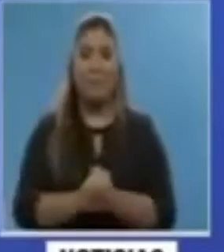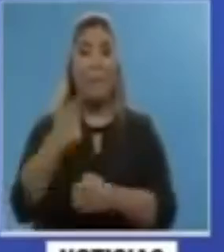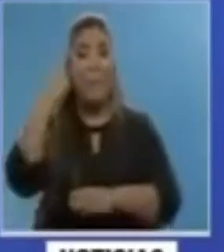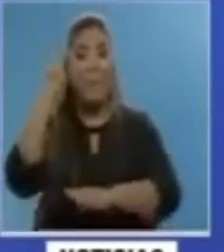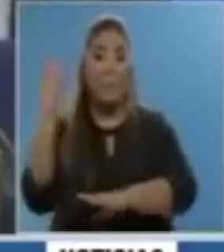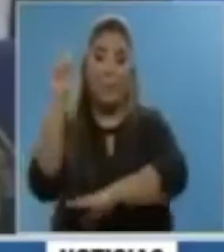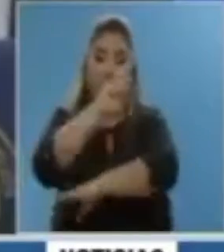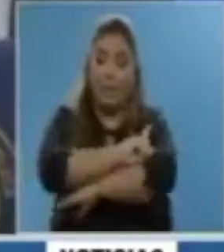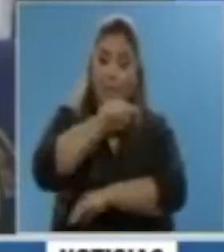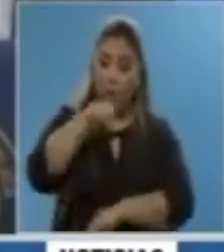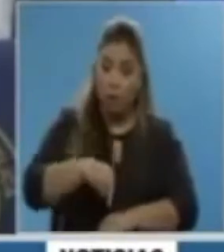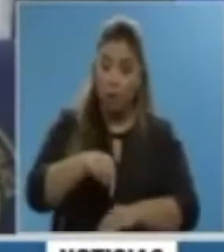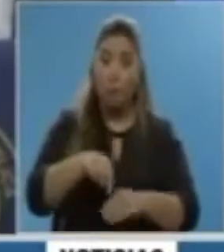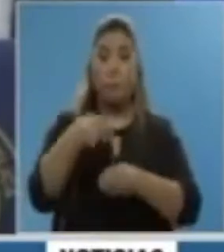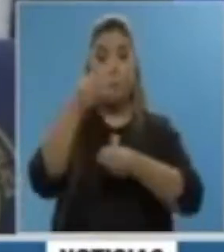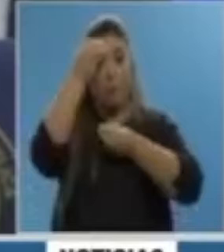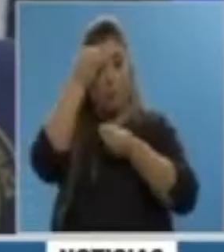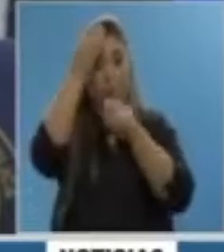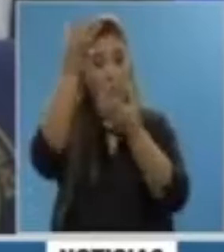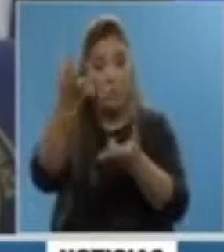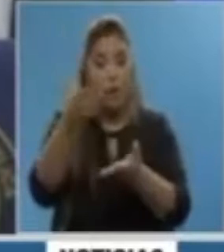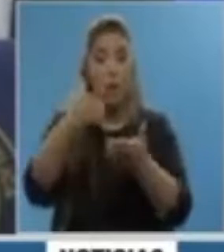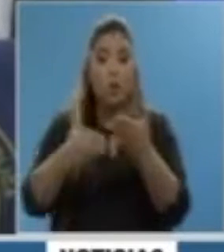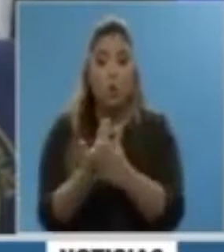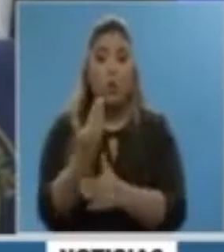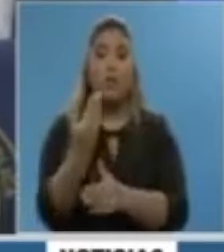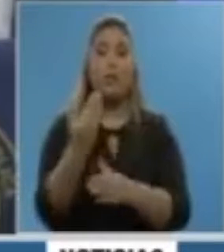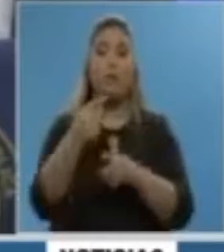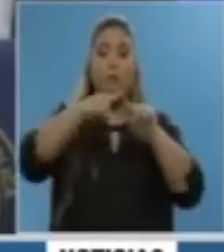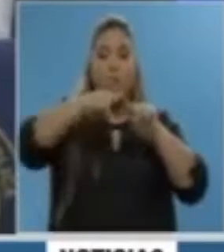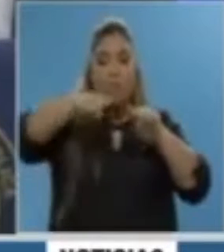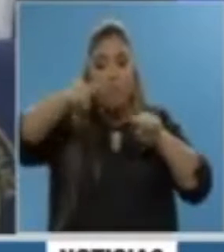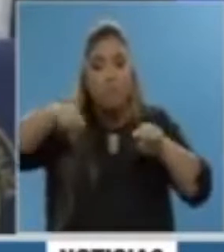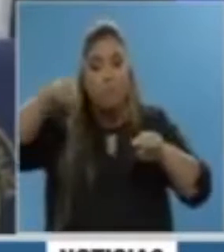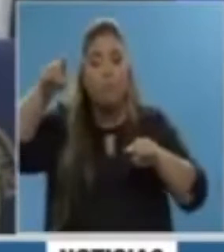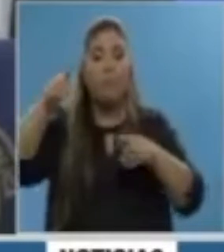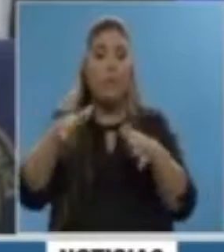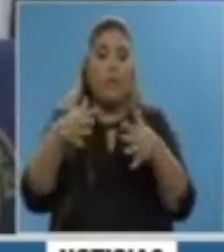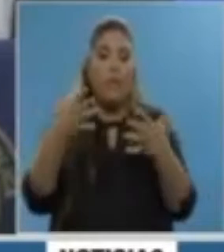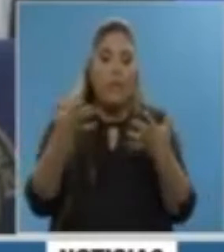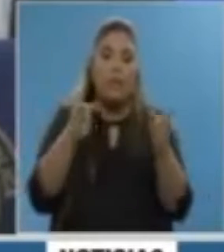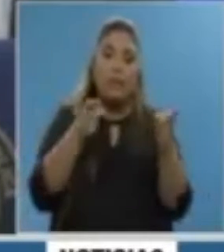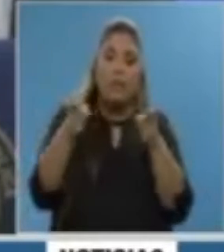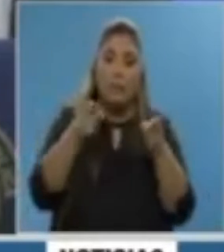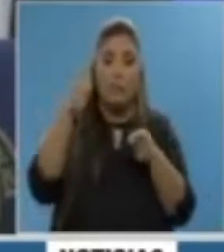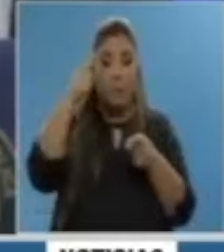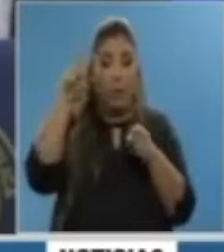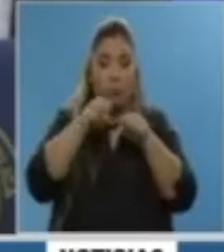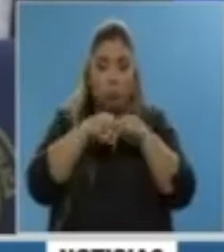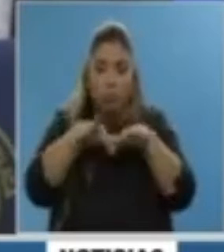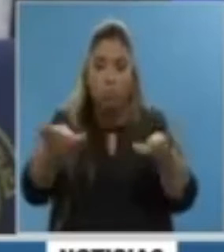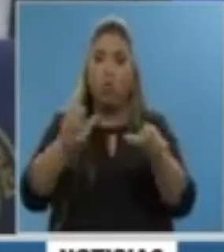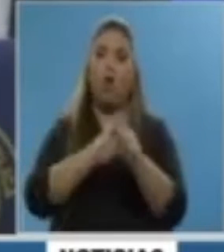Para el día de hoy vamos a dar una actualización de la información de los indicadores que hemos venido manejando para la epidemia.